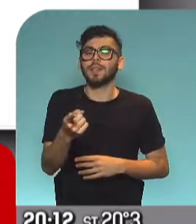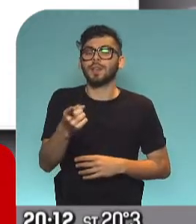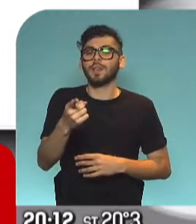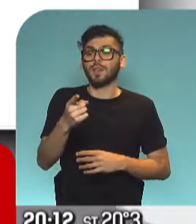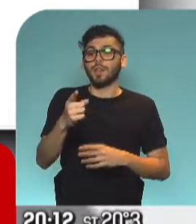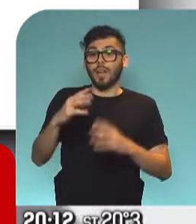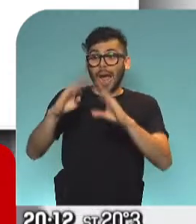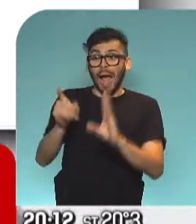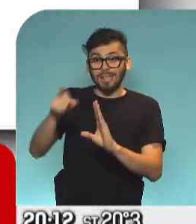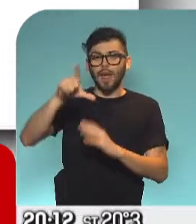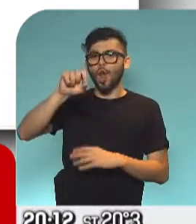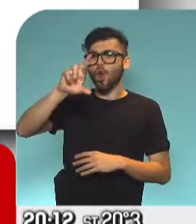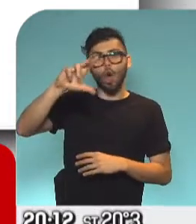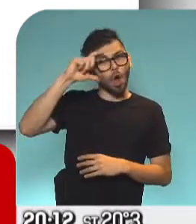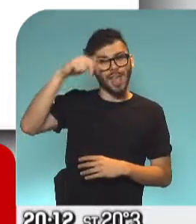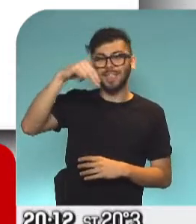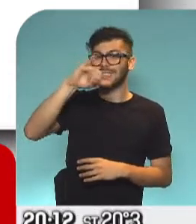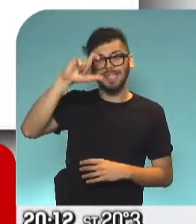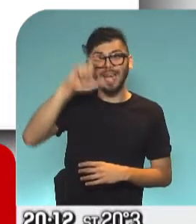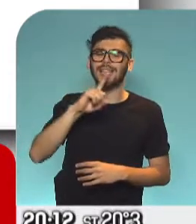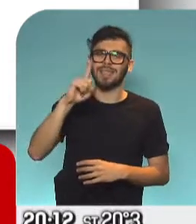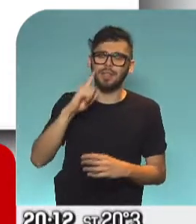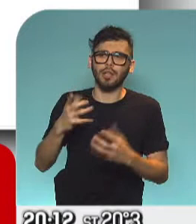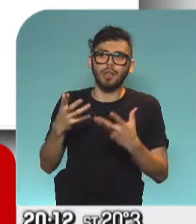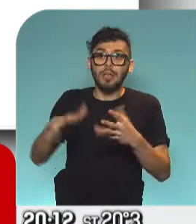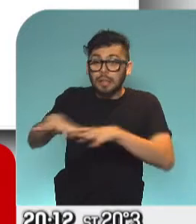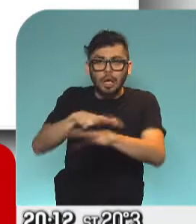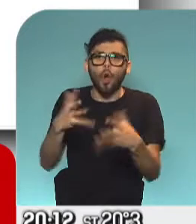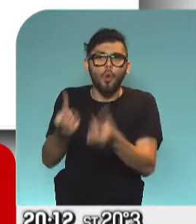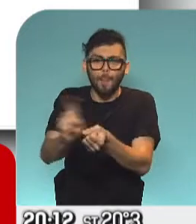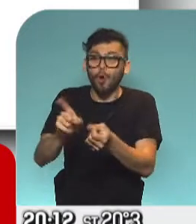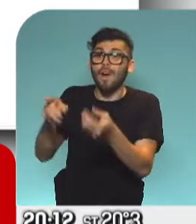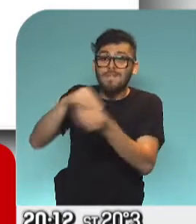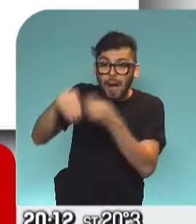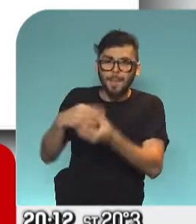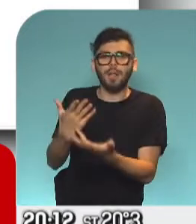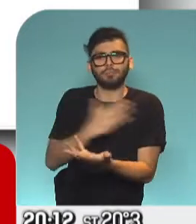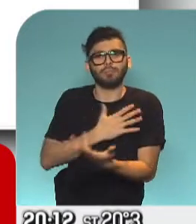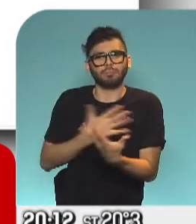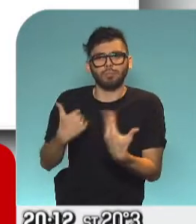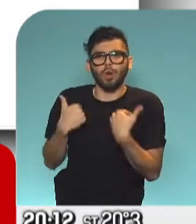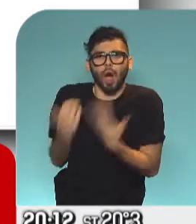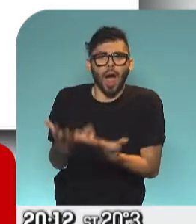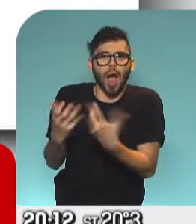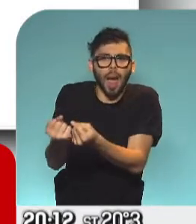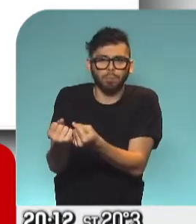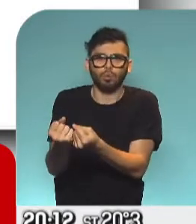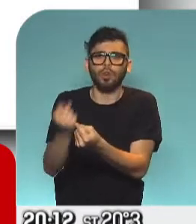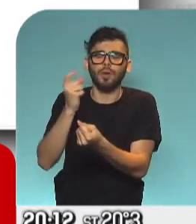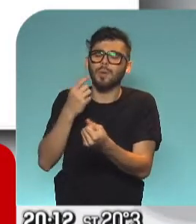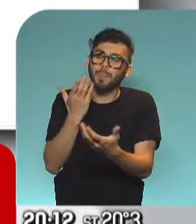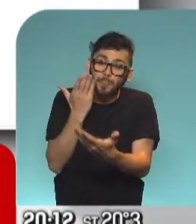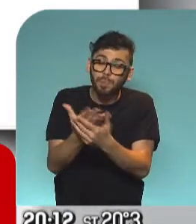ocurridos en la casa de Lorenzetti, se solidariza con él y con su familia, y pide trabajar siempre por una